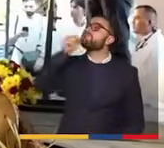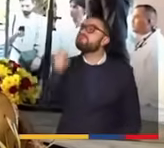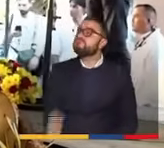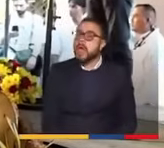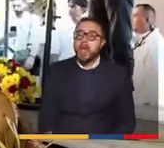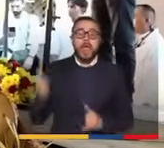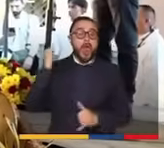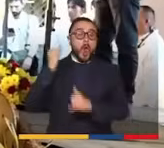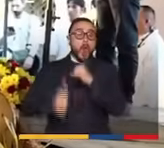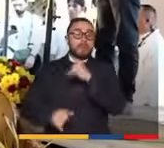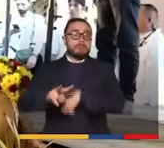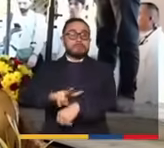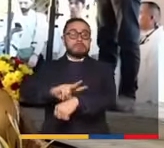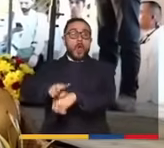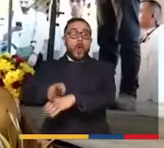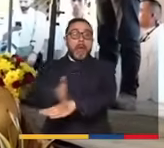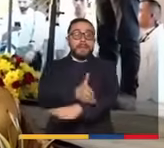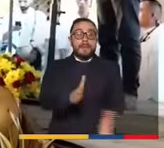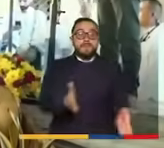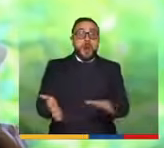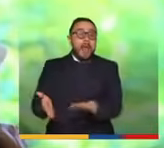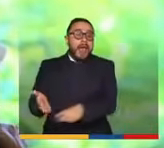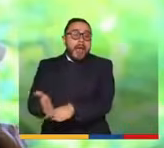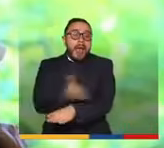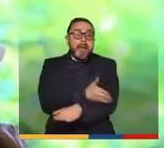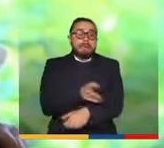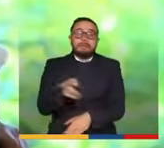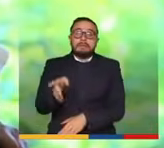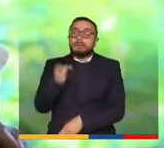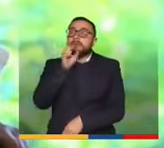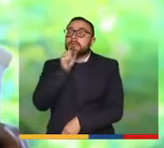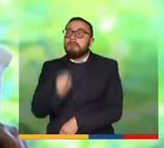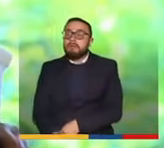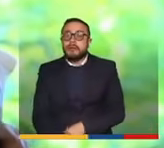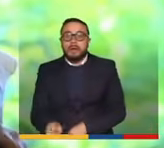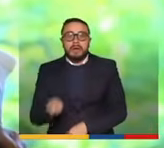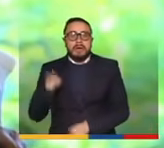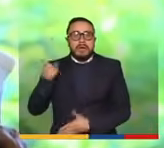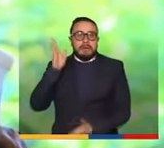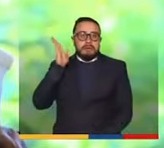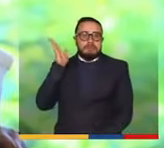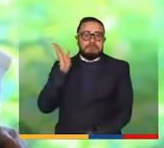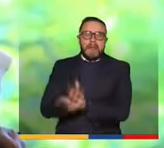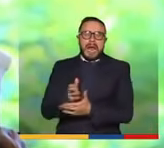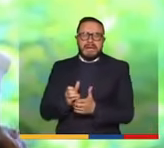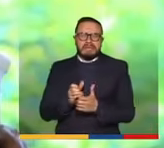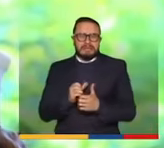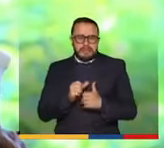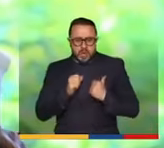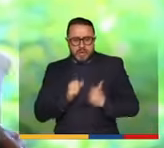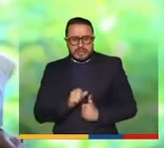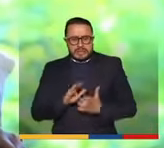último segundo antes de la muerte, le ocasionará un enorme dolor el no haber